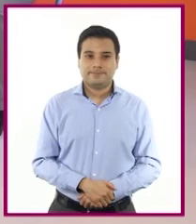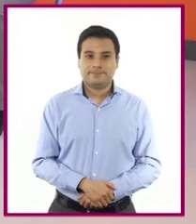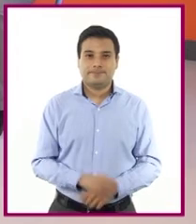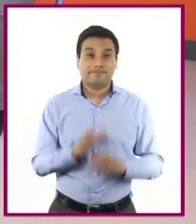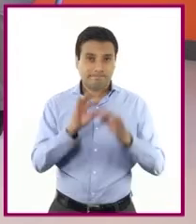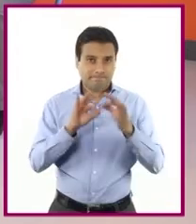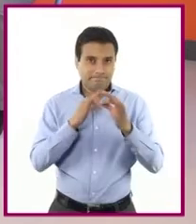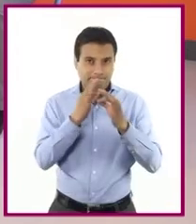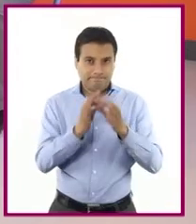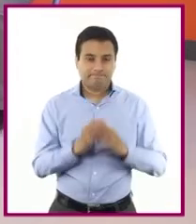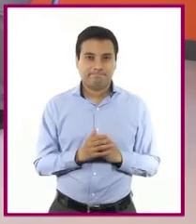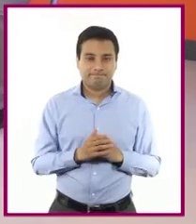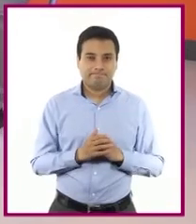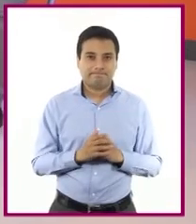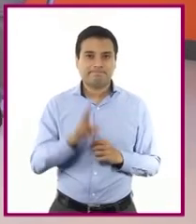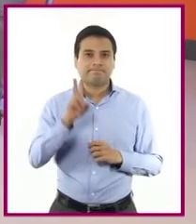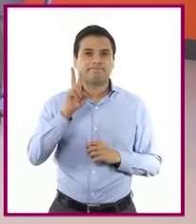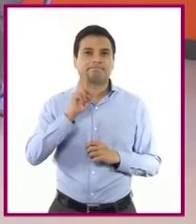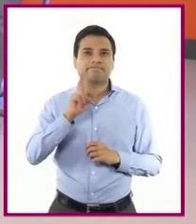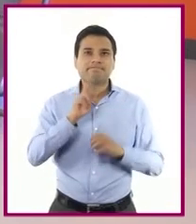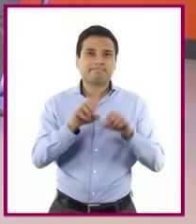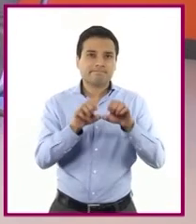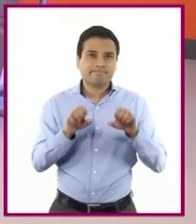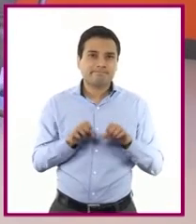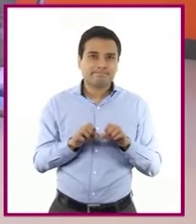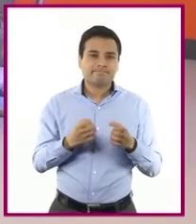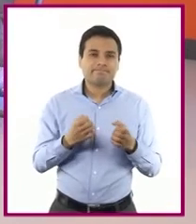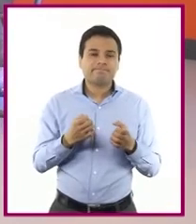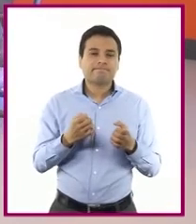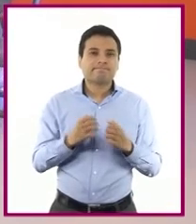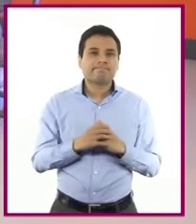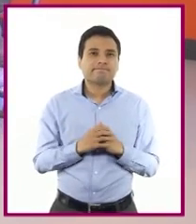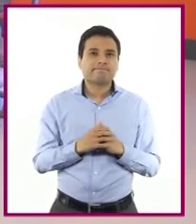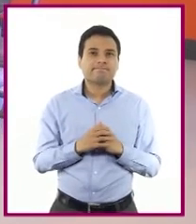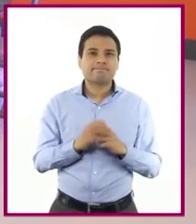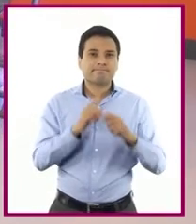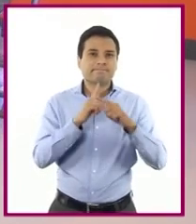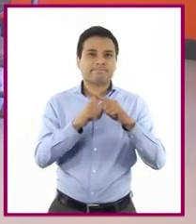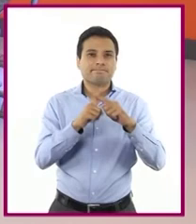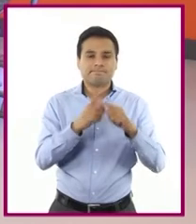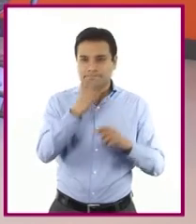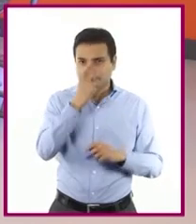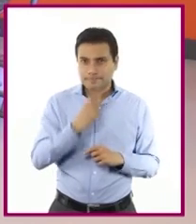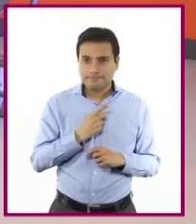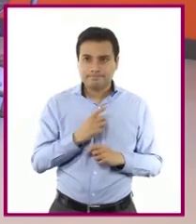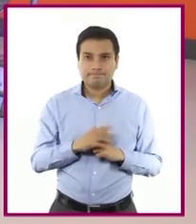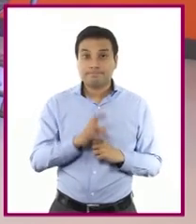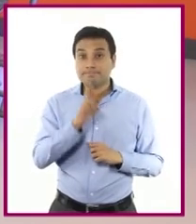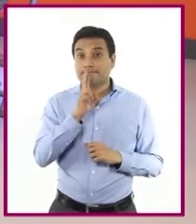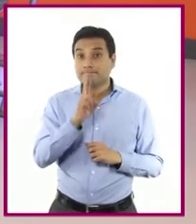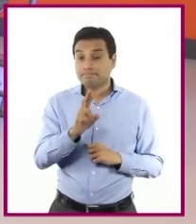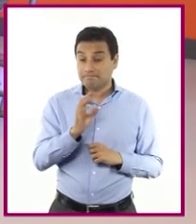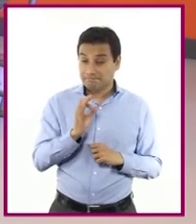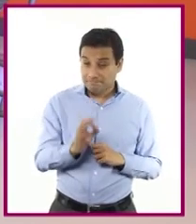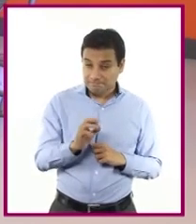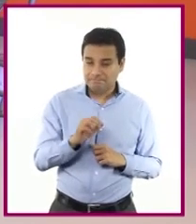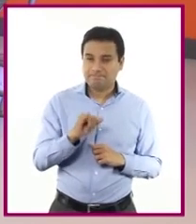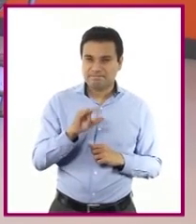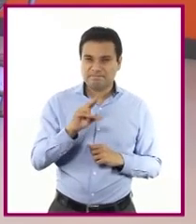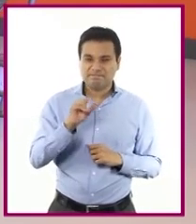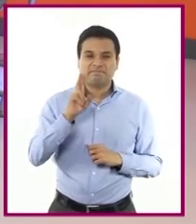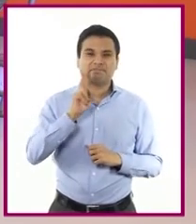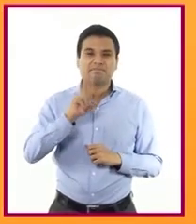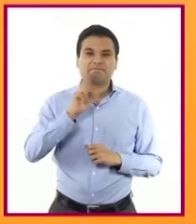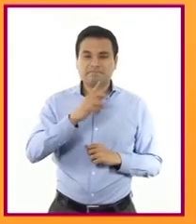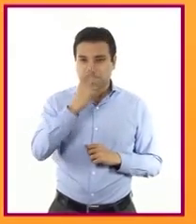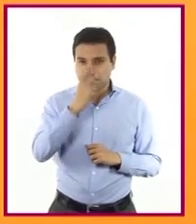¡Listo! Iniciemos con el equipo cromosomas. Profesor Ricardo, usted nos indica si las respuestas de su equipo son correctas.